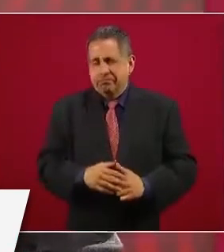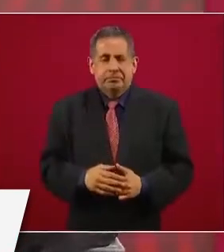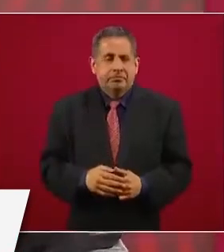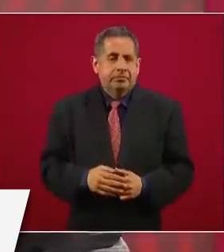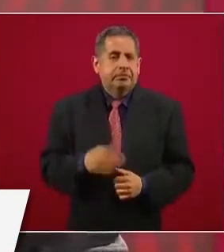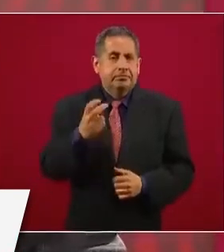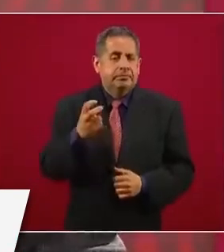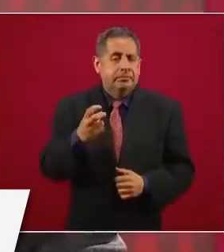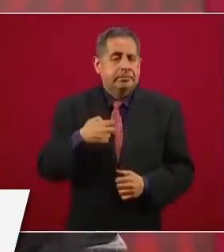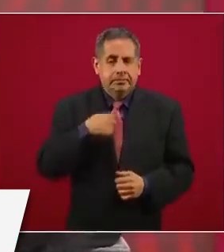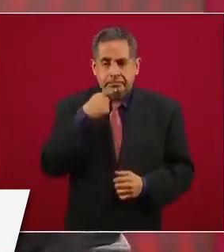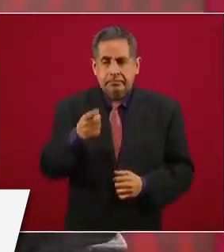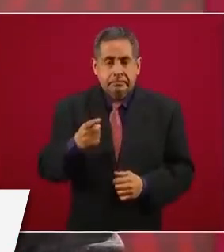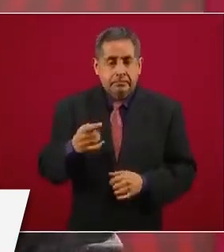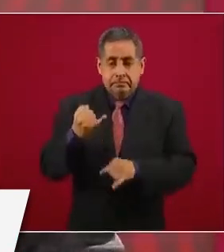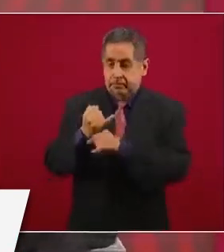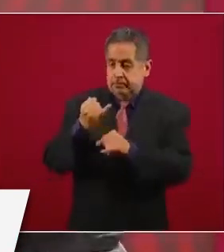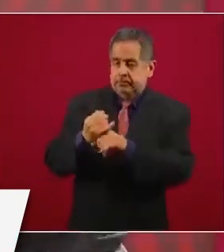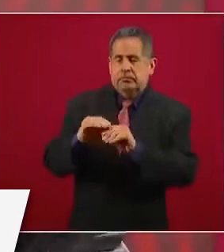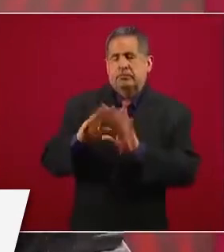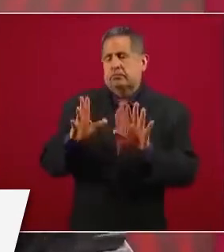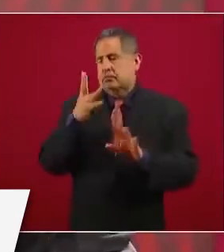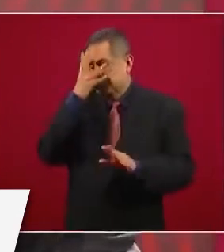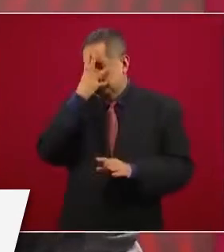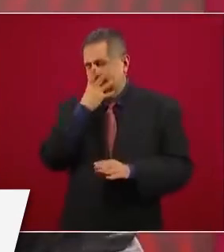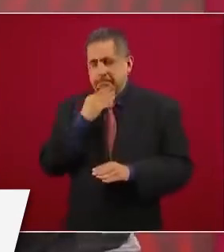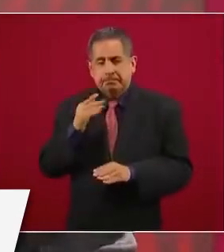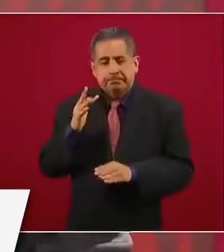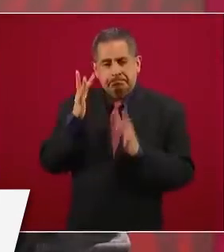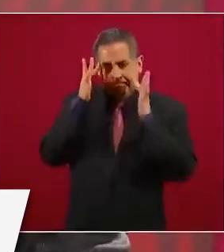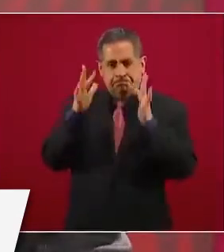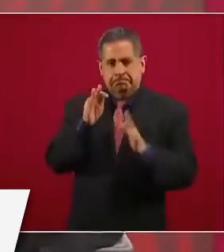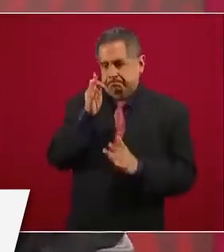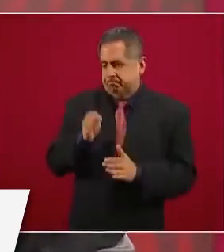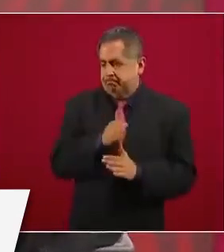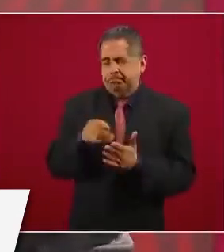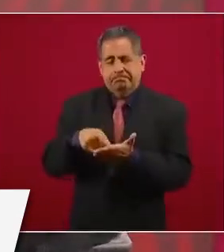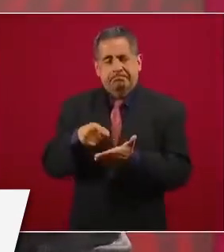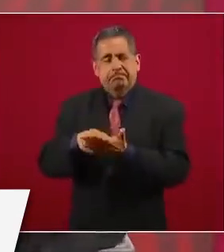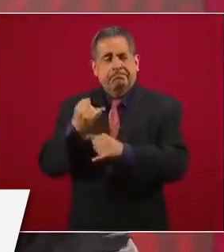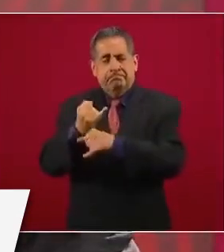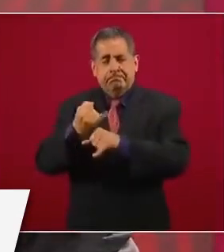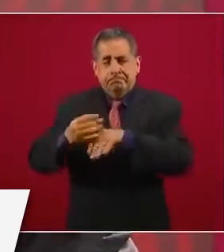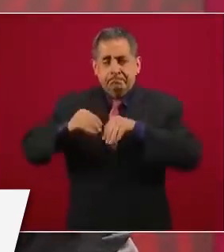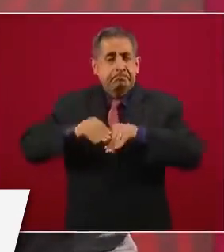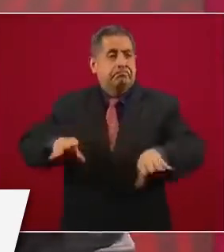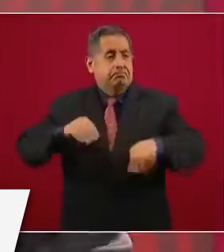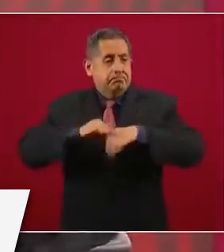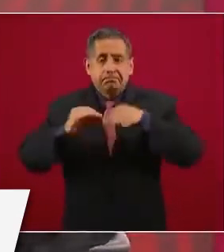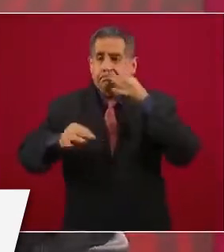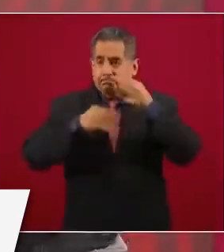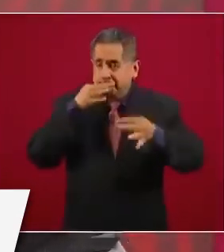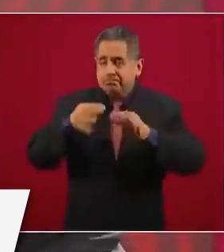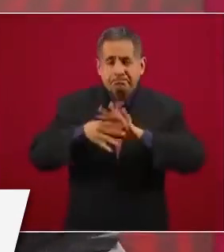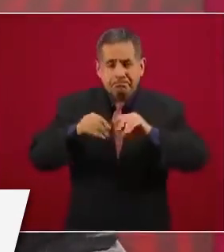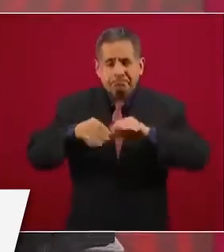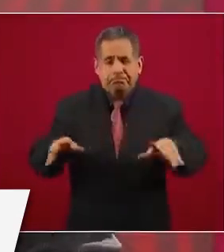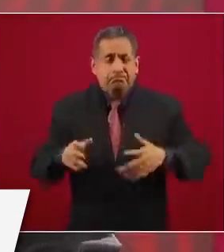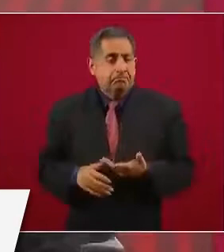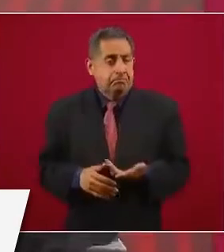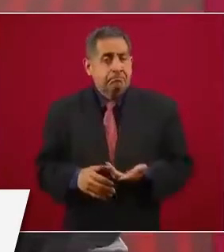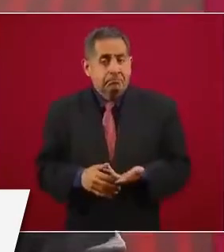Por eso yo digo benditas redes sociales, porque imagínense si no pudiésemos comunicarnos